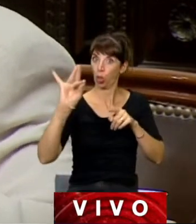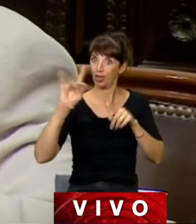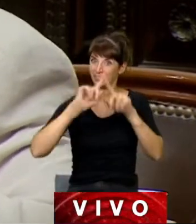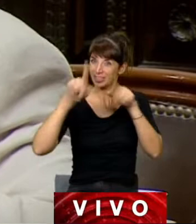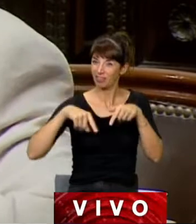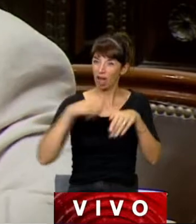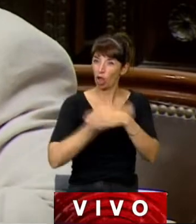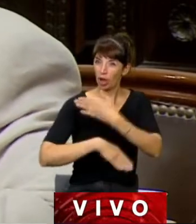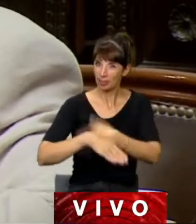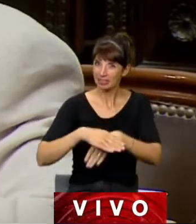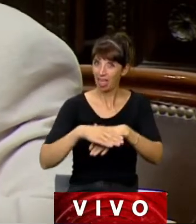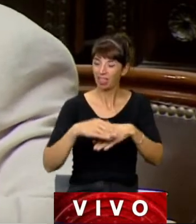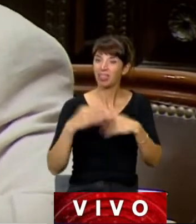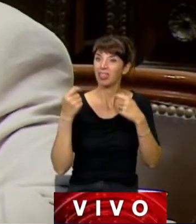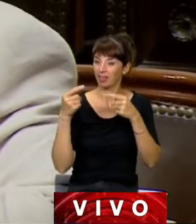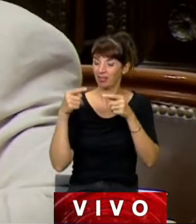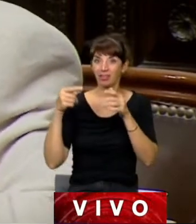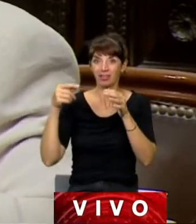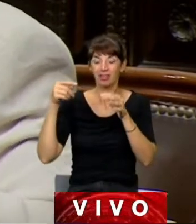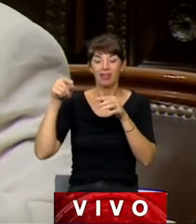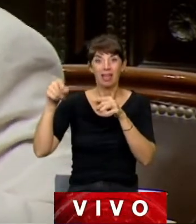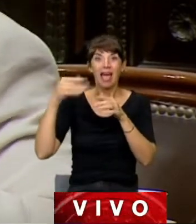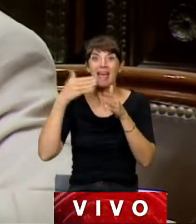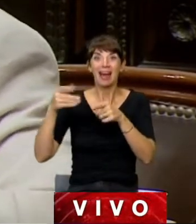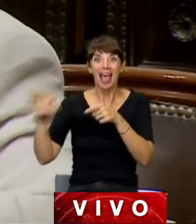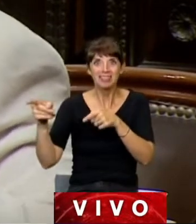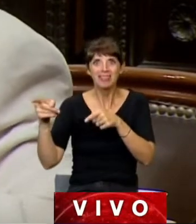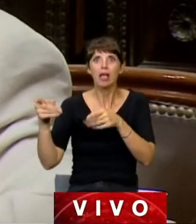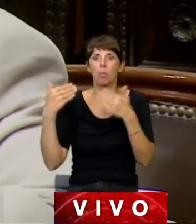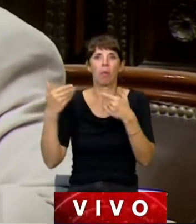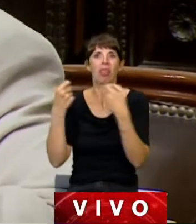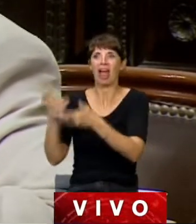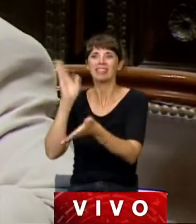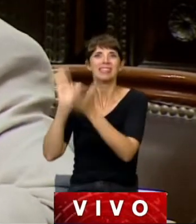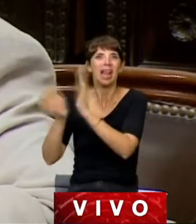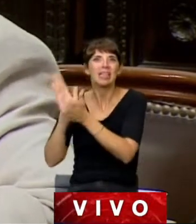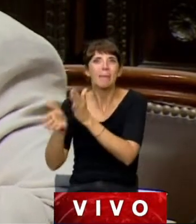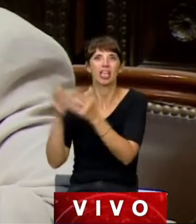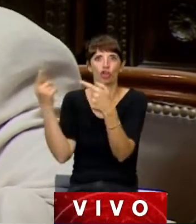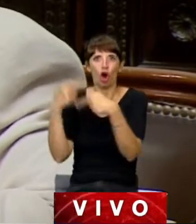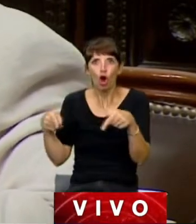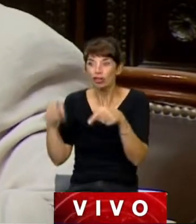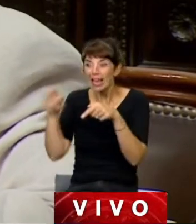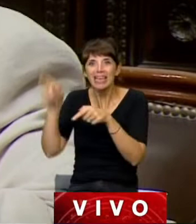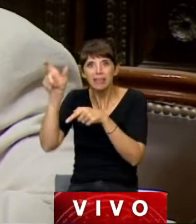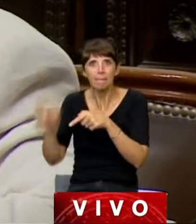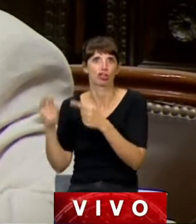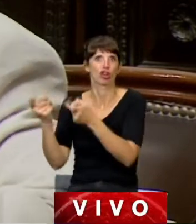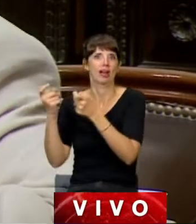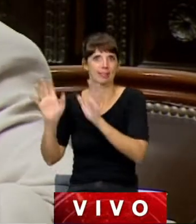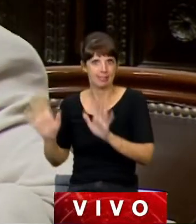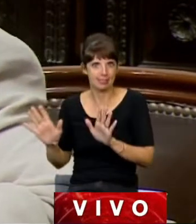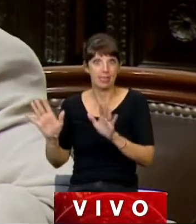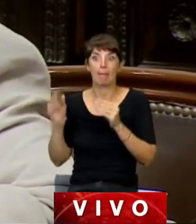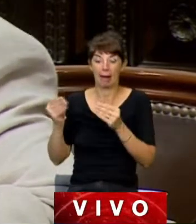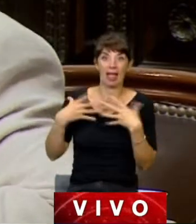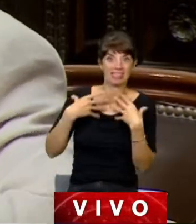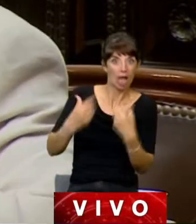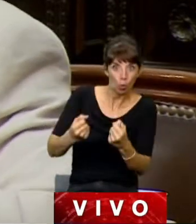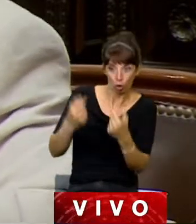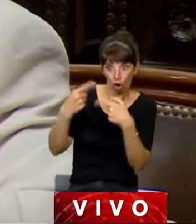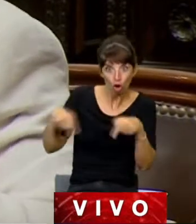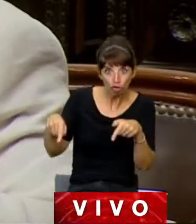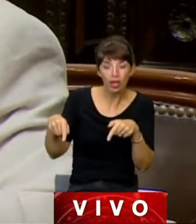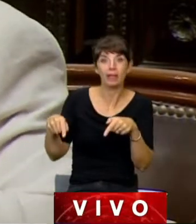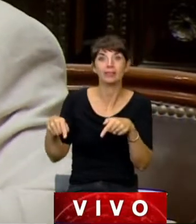el que le permite acceder a la atención, acceder a los recursos, tanto en el área de salud como otros,